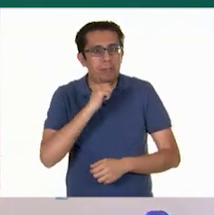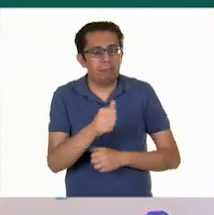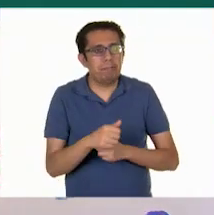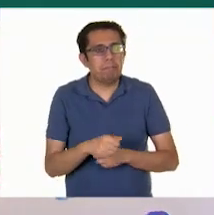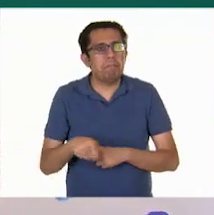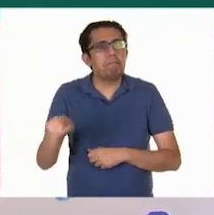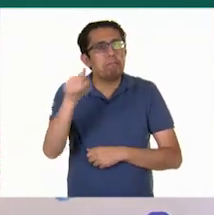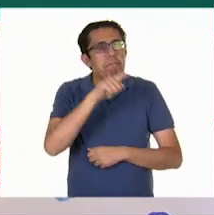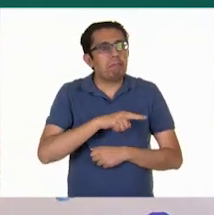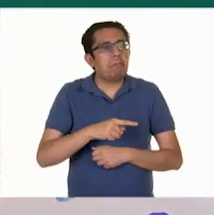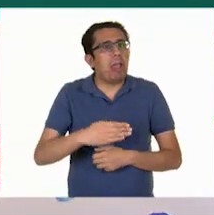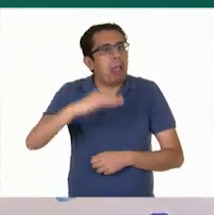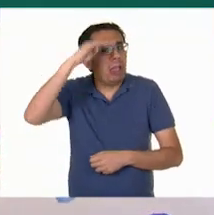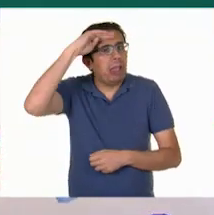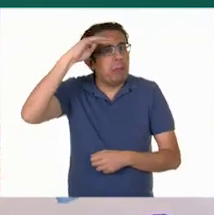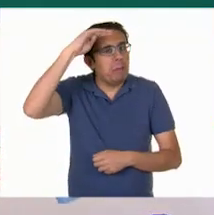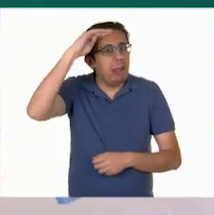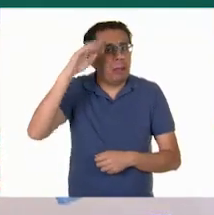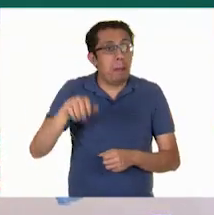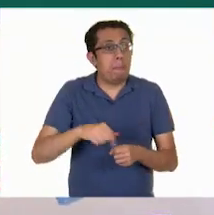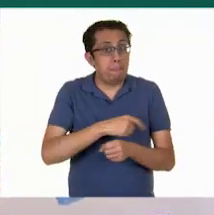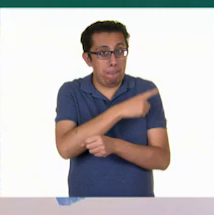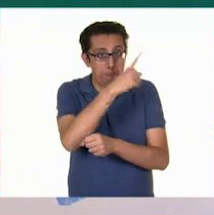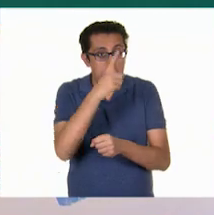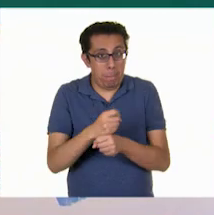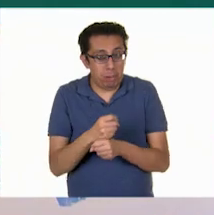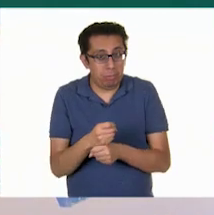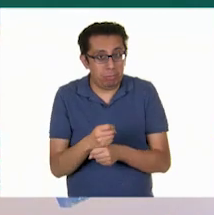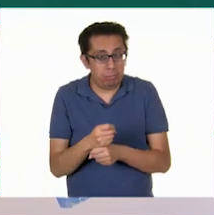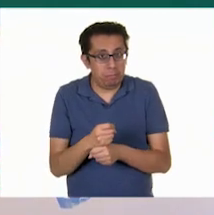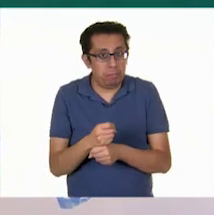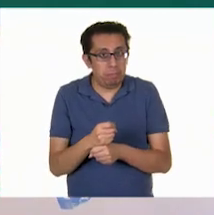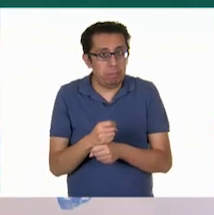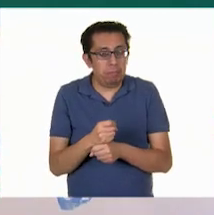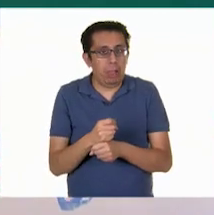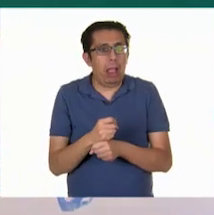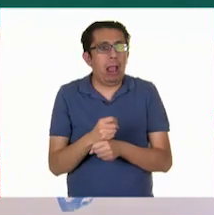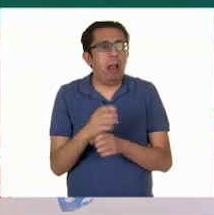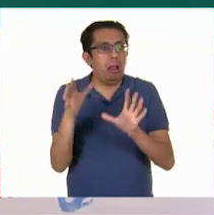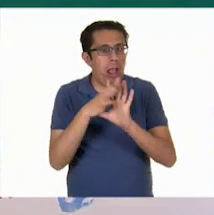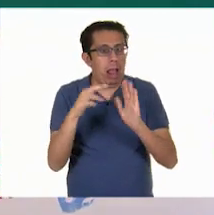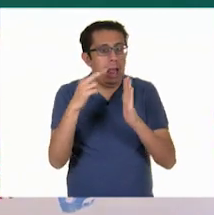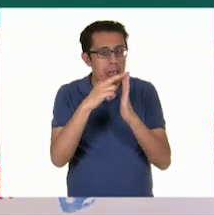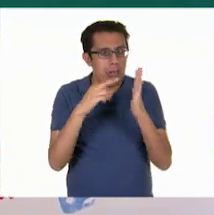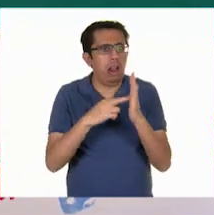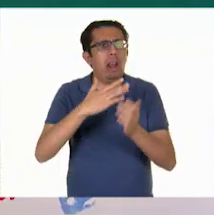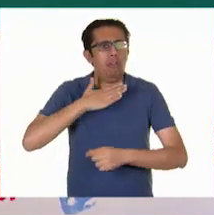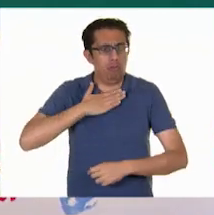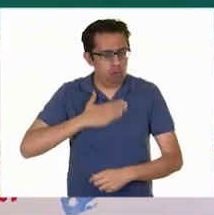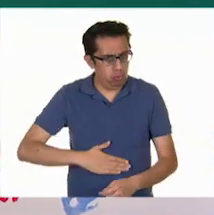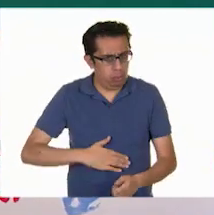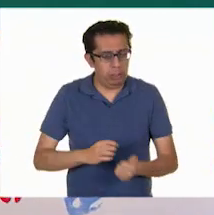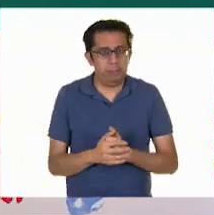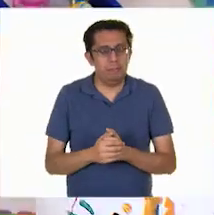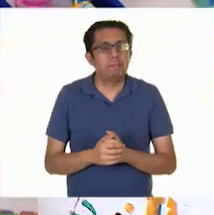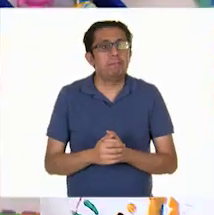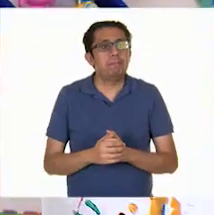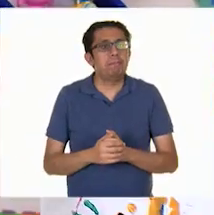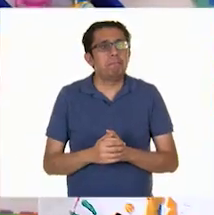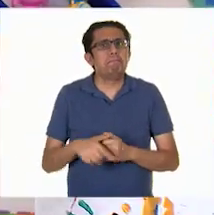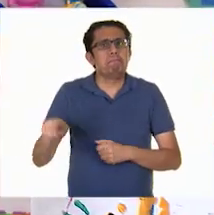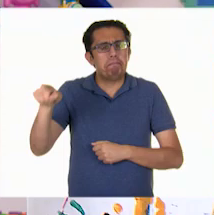que nos compartieron? Primero, si les parece, vamos a hablar de las reglas y acciones justas. Pues las reglas que